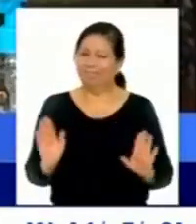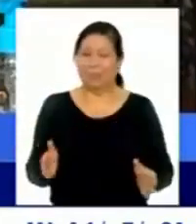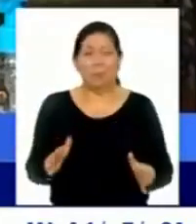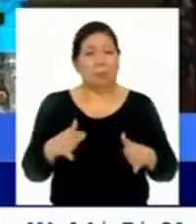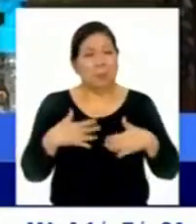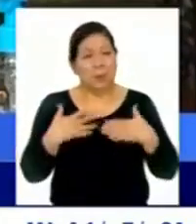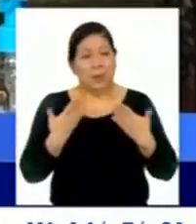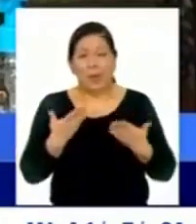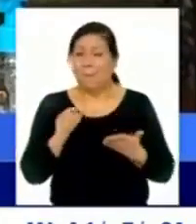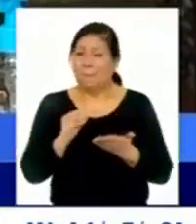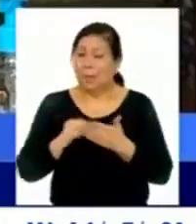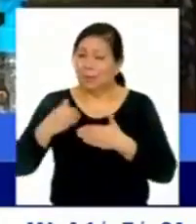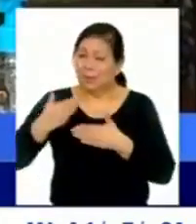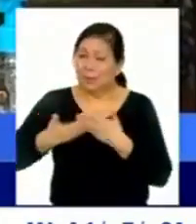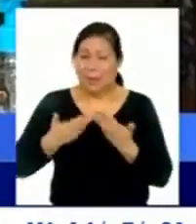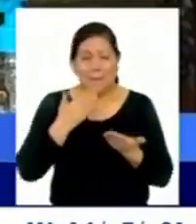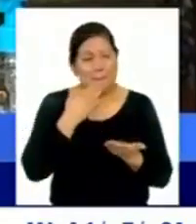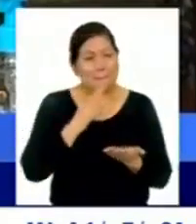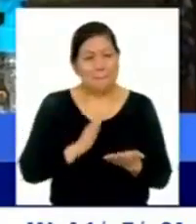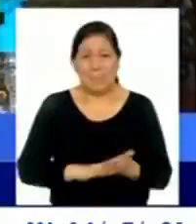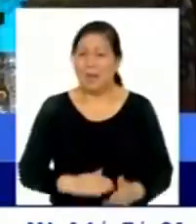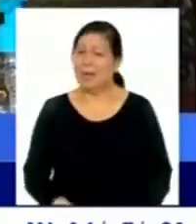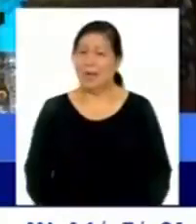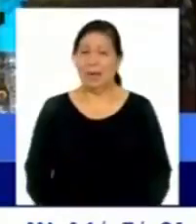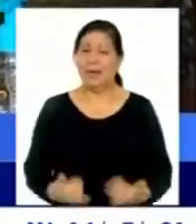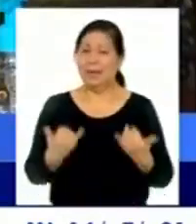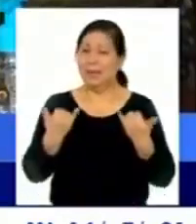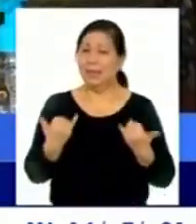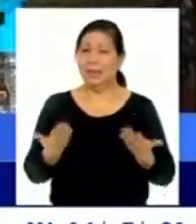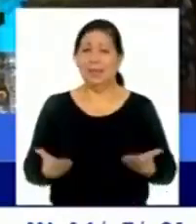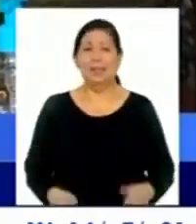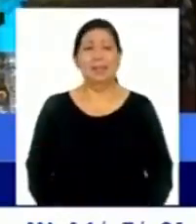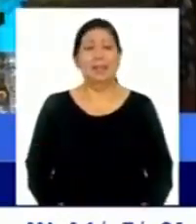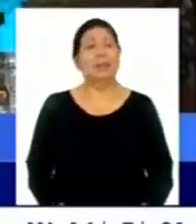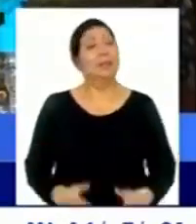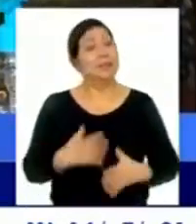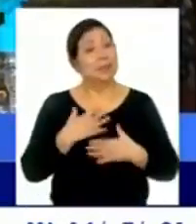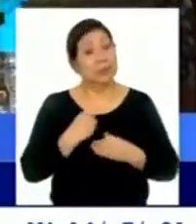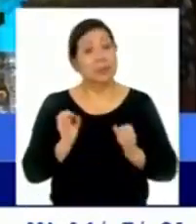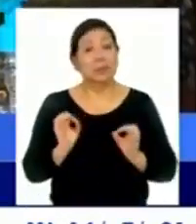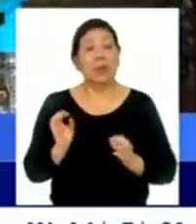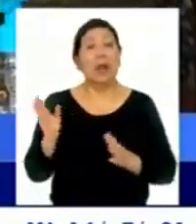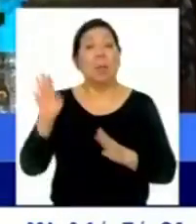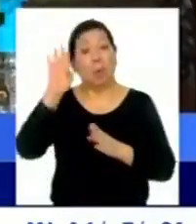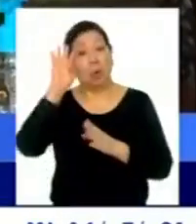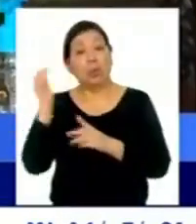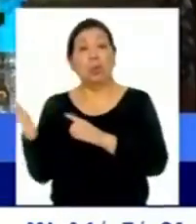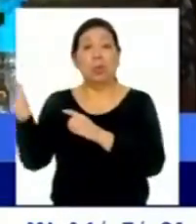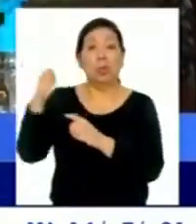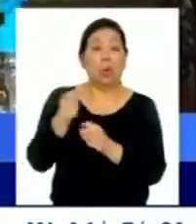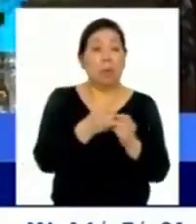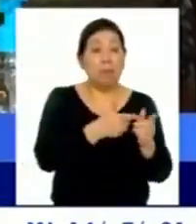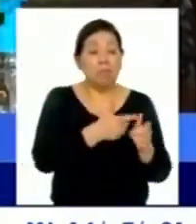podría tener graves consecuencias. En este caso, felizmente llegaron refuerzos,